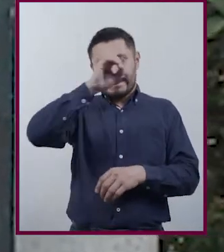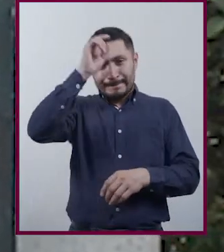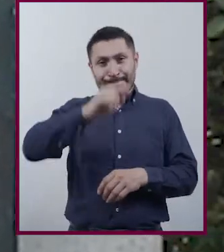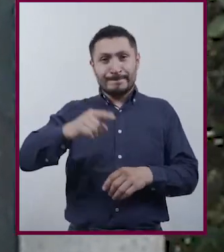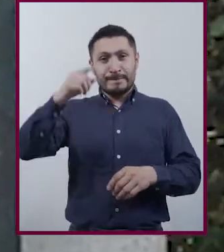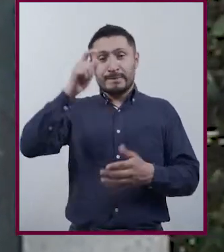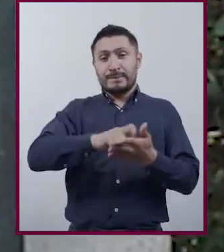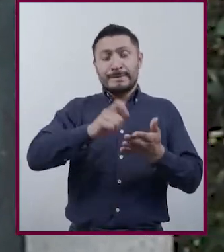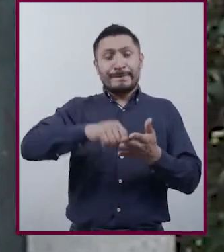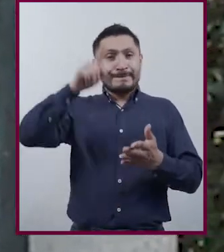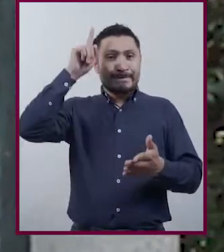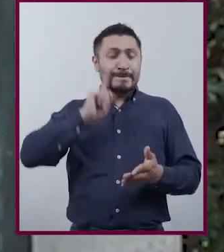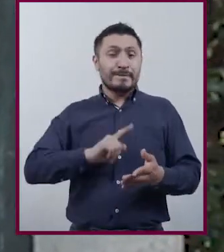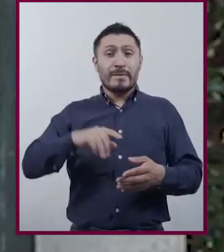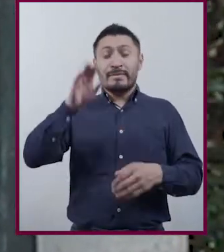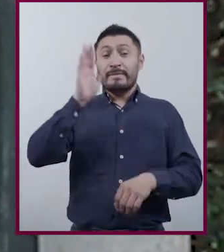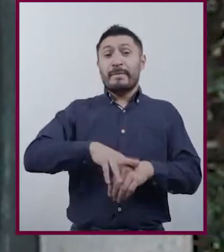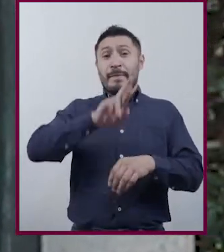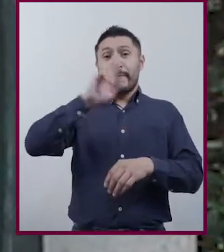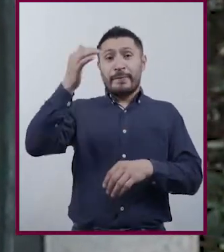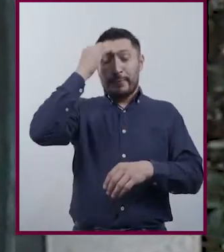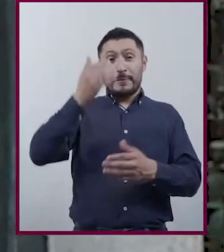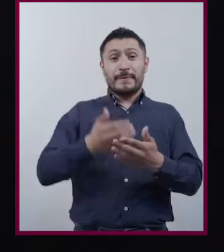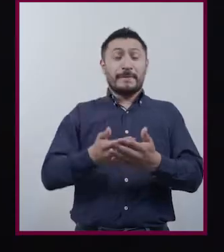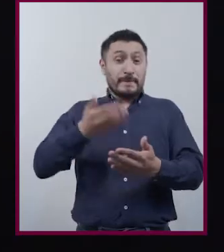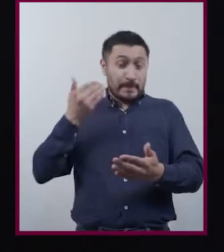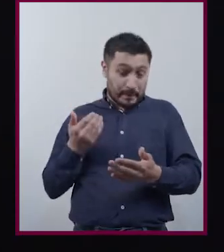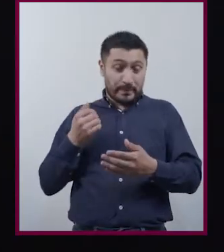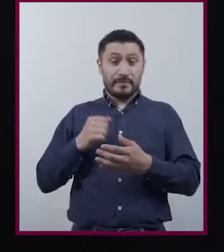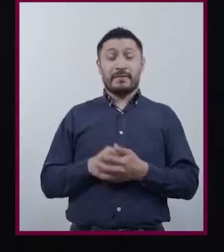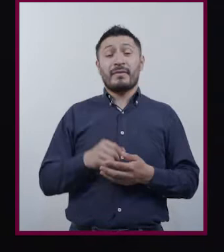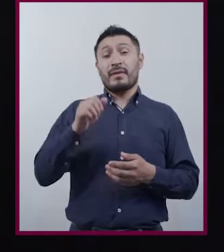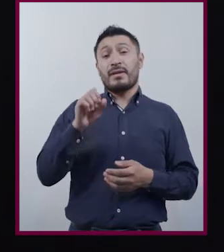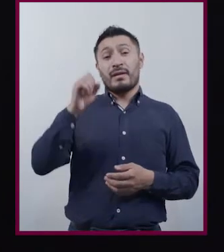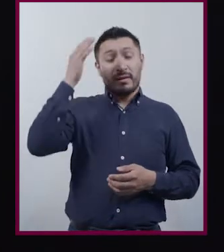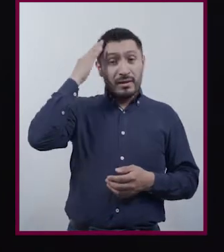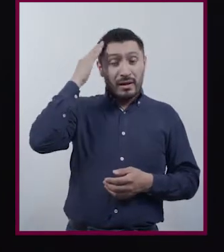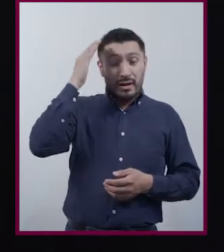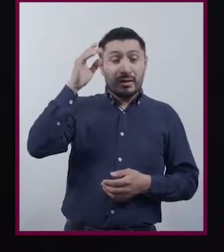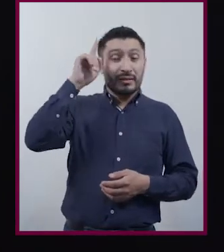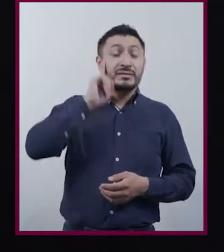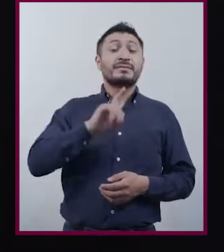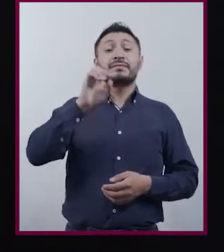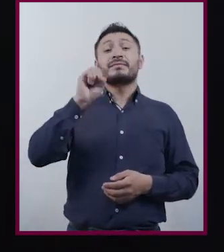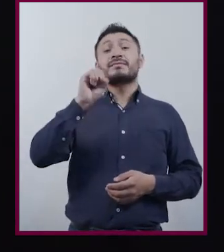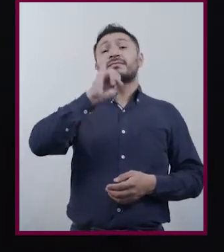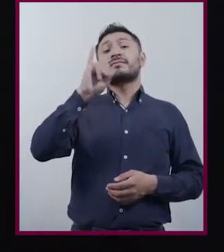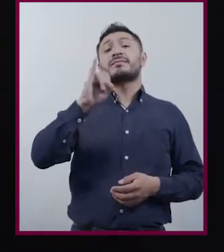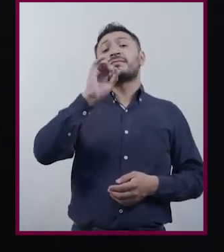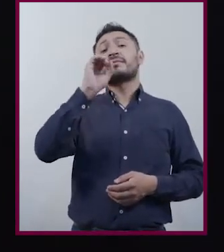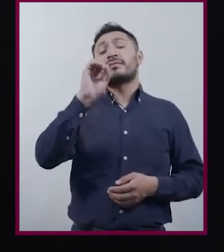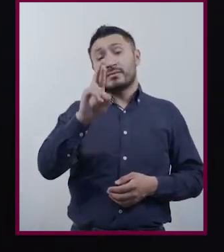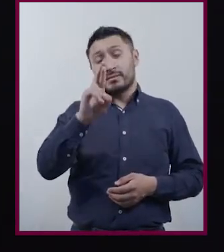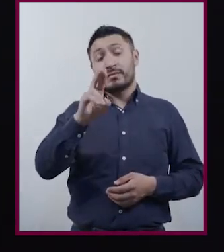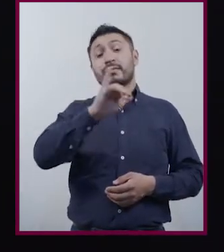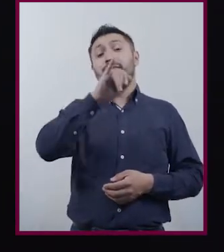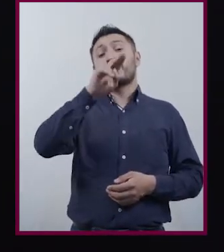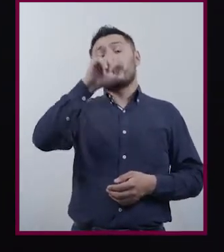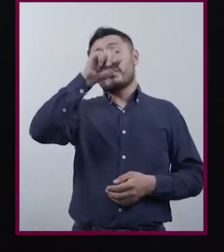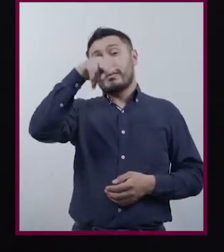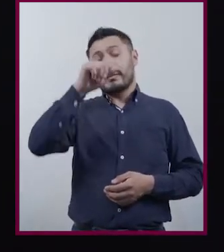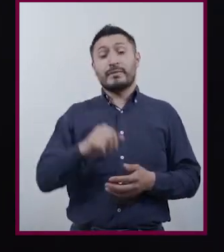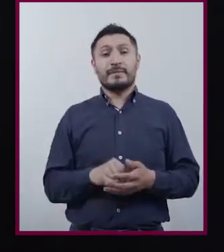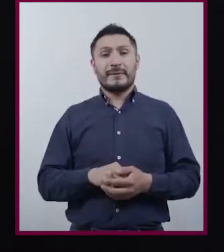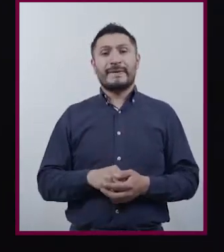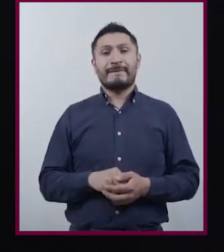más reconocida después de Sor Juana Inés de la Cruz. En la contraportada de esta edición de Sobre Cultura Femenina, tesis de